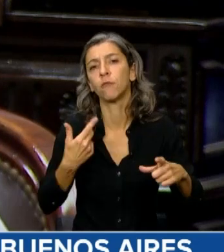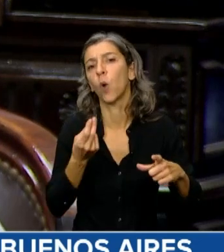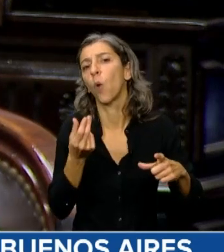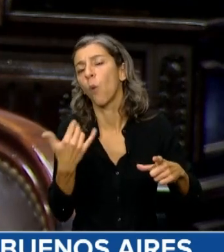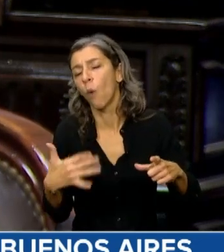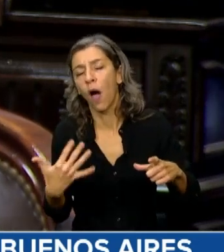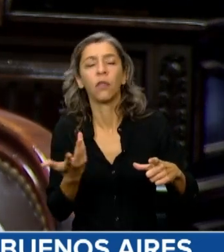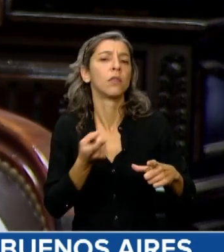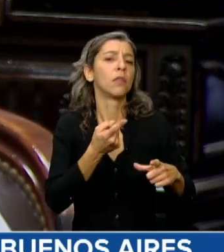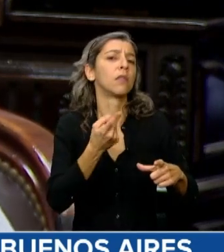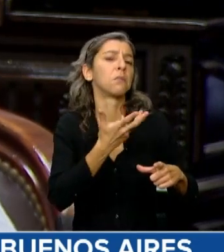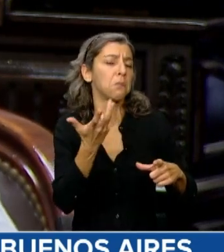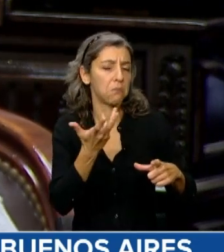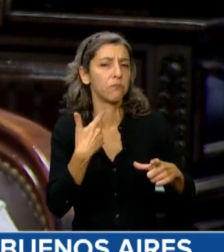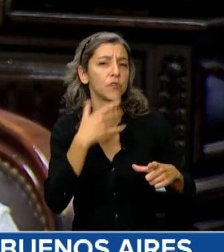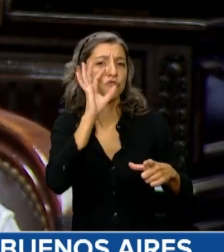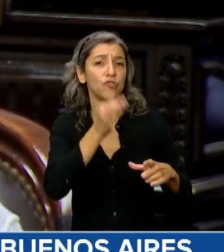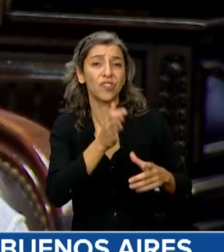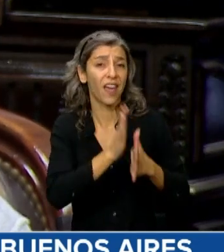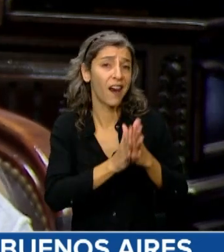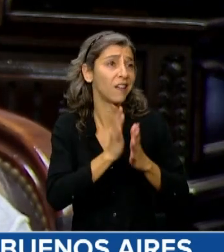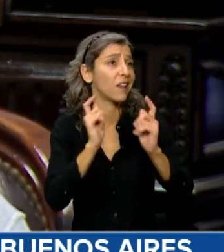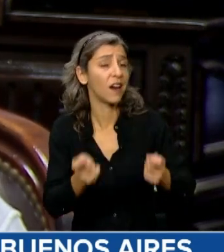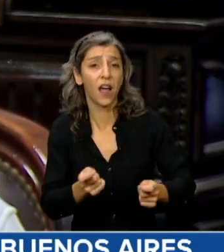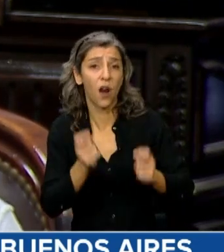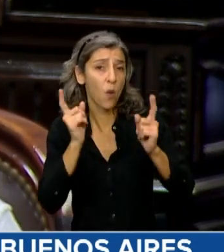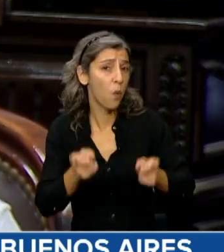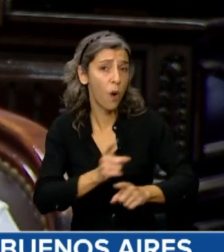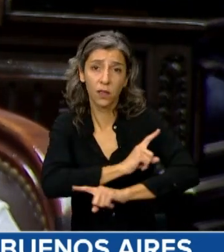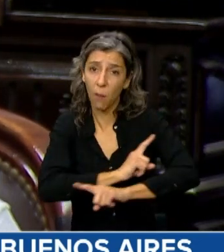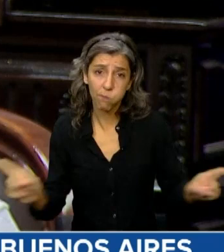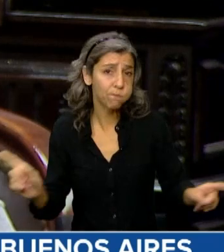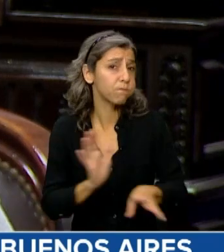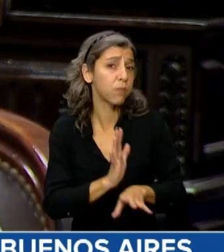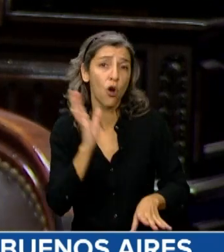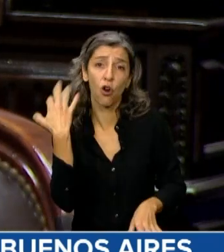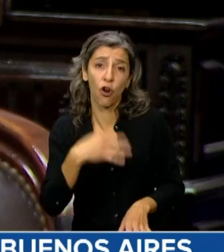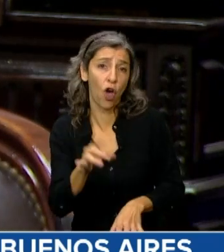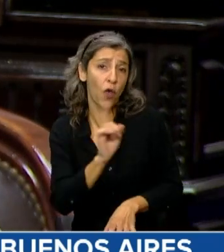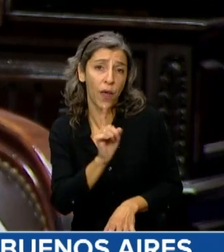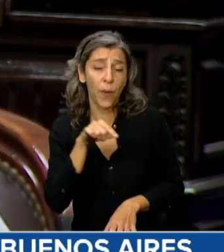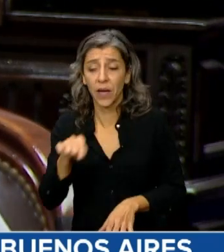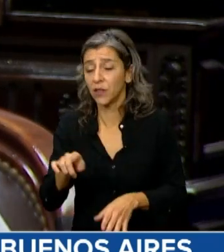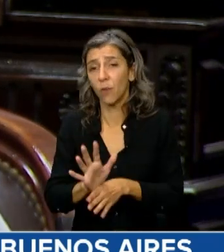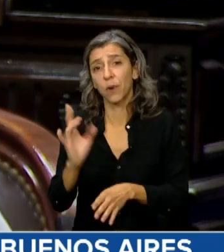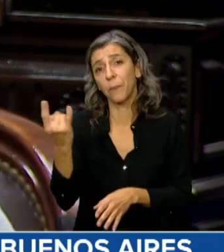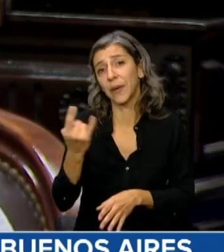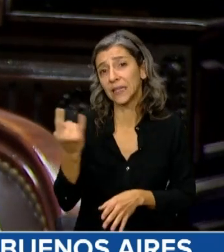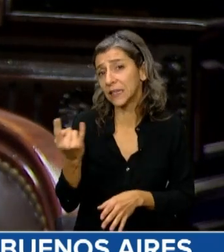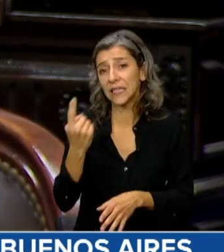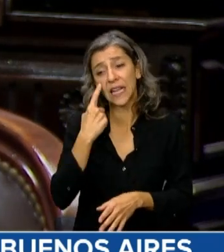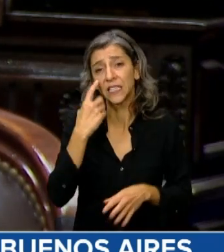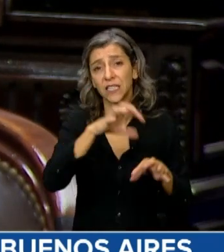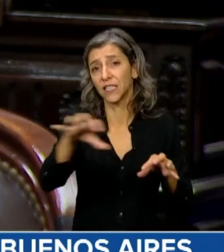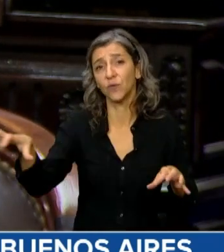gratis ni regalado están en condiciones de hacer esto, que es vergonzoso, es mentiroso y es un agravio para las instituciones.